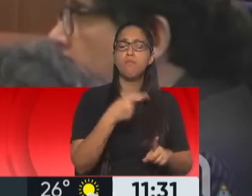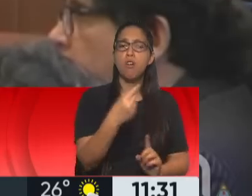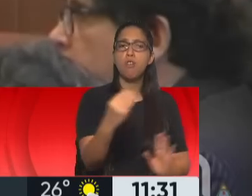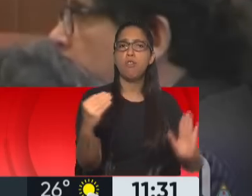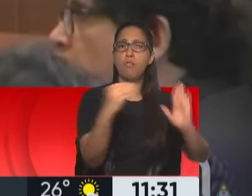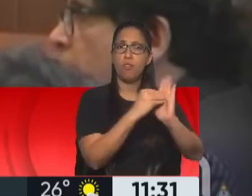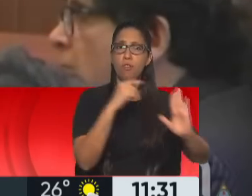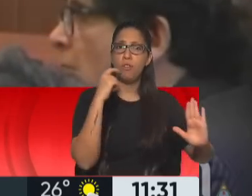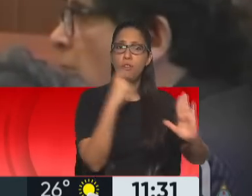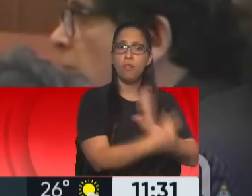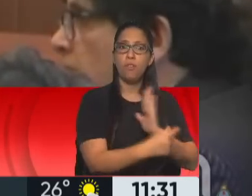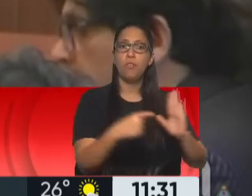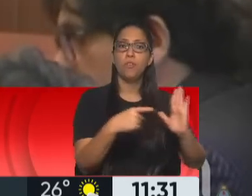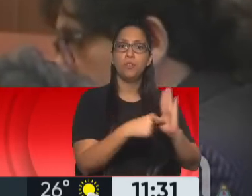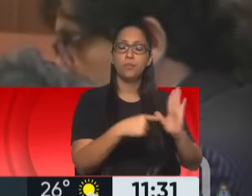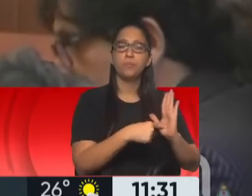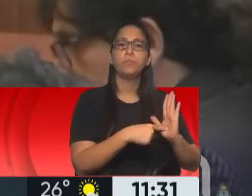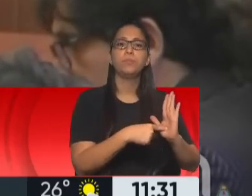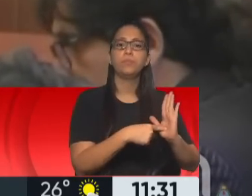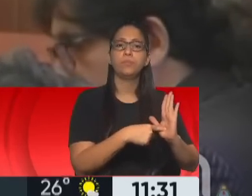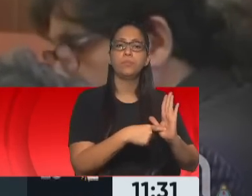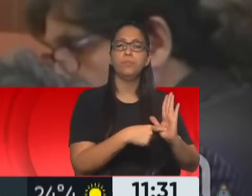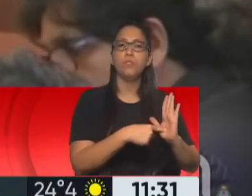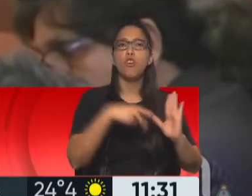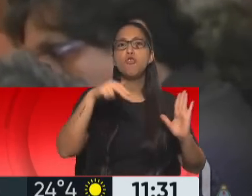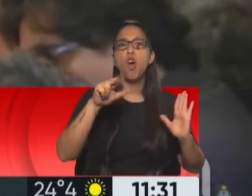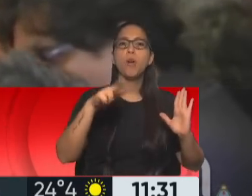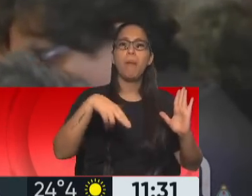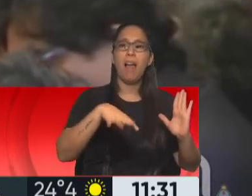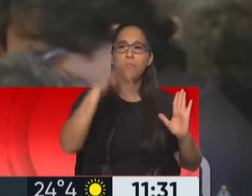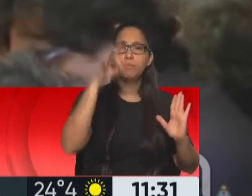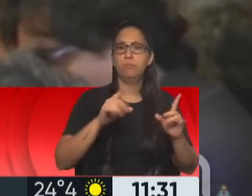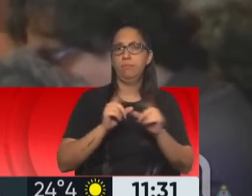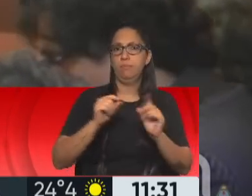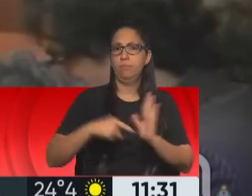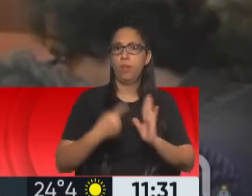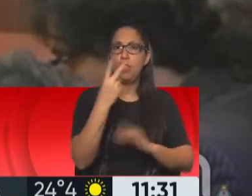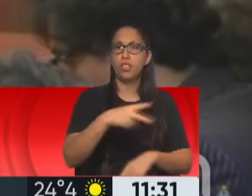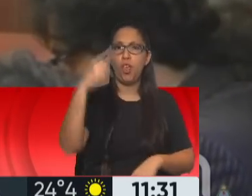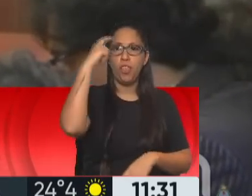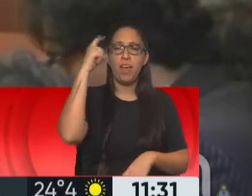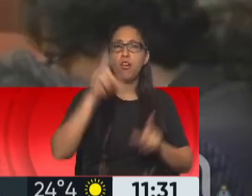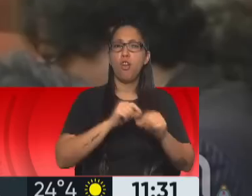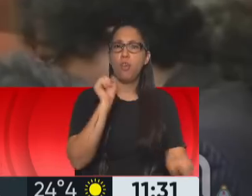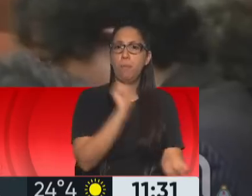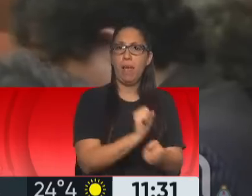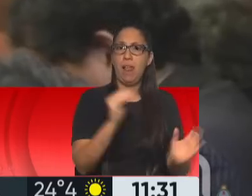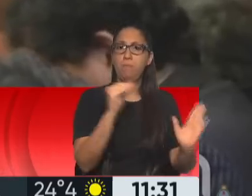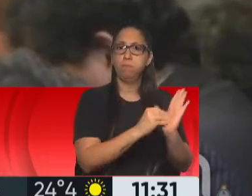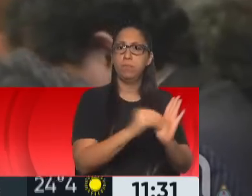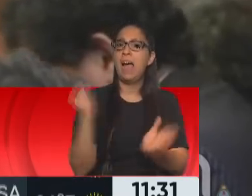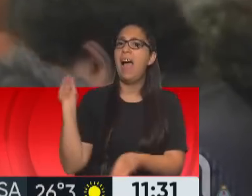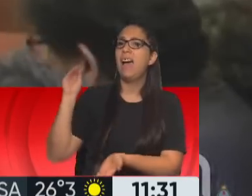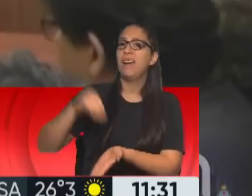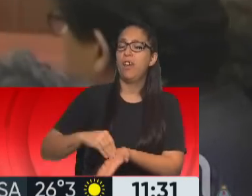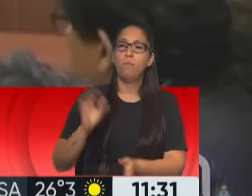juicio como constitutivo del tipo normado por el artículo 210 del Código Penal. Agrego, es